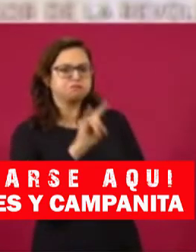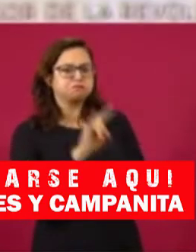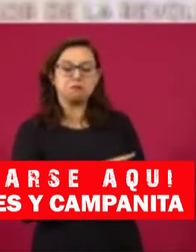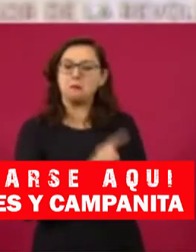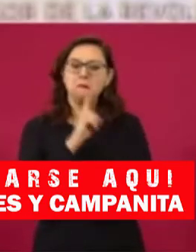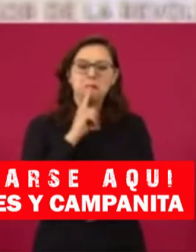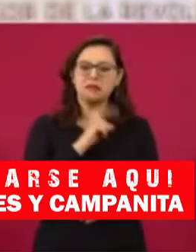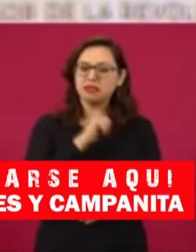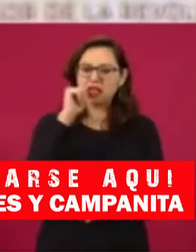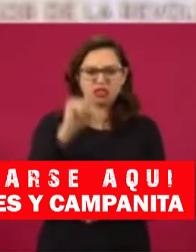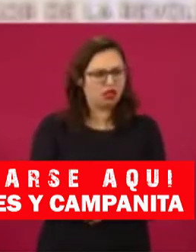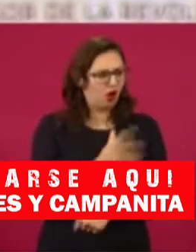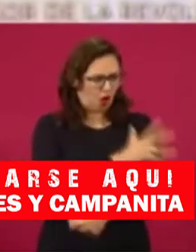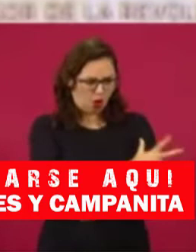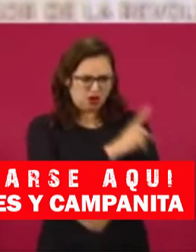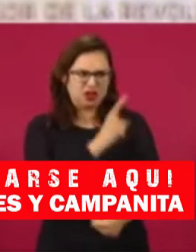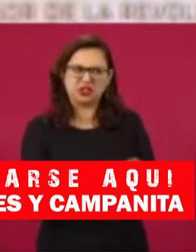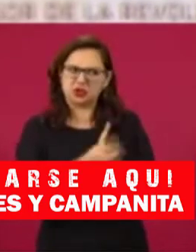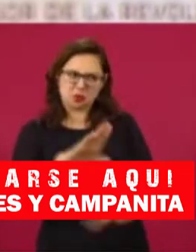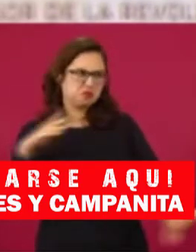neutros,